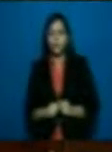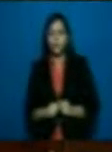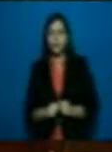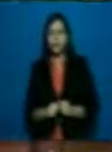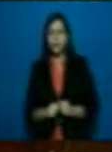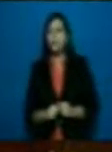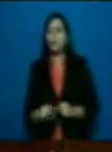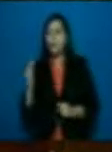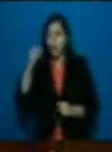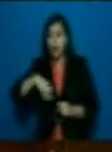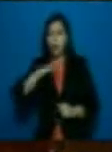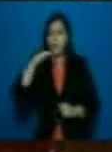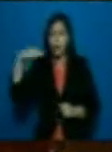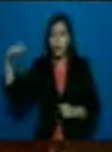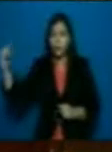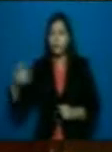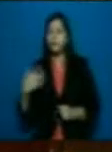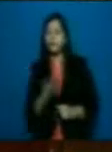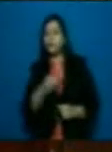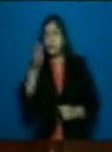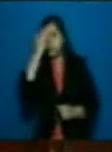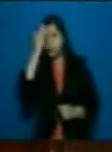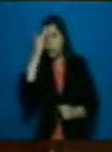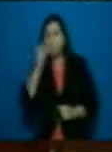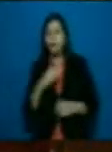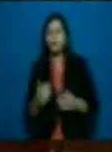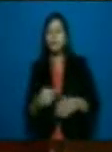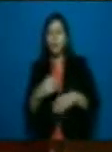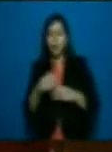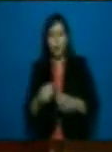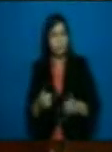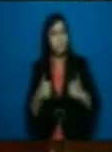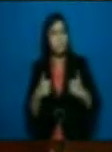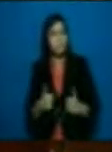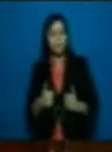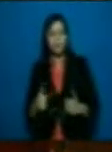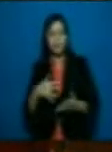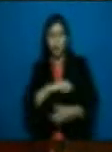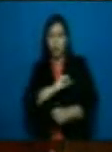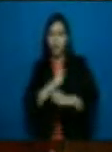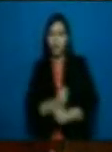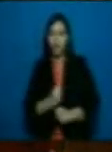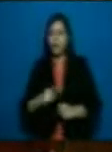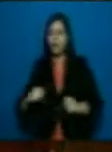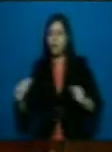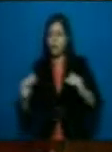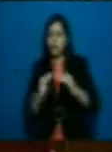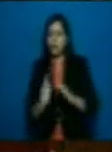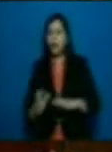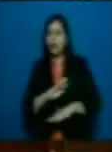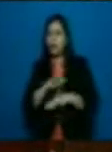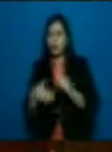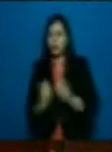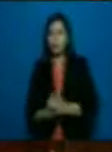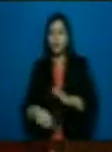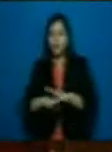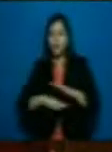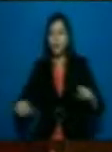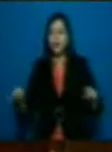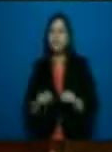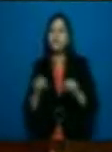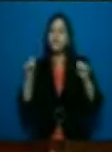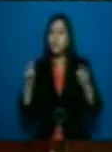es que en mi país partiendo de la existencia de la sana división de poderes principios y de los sistemas